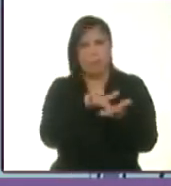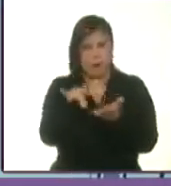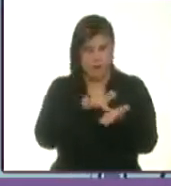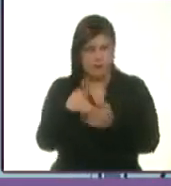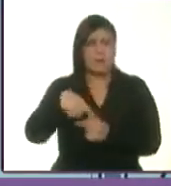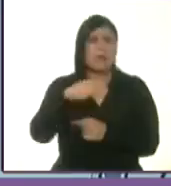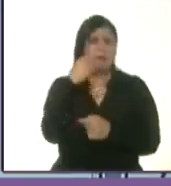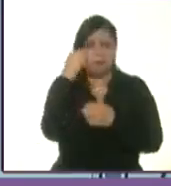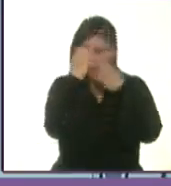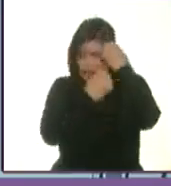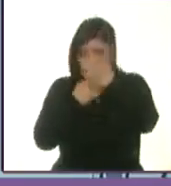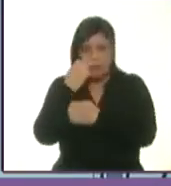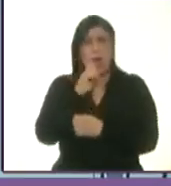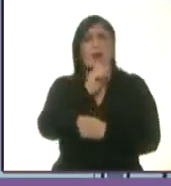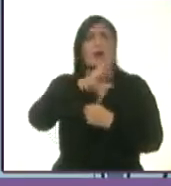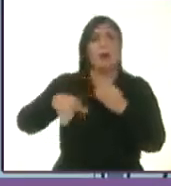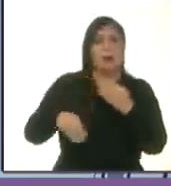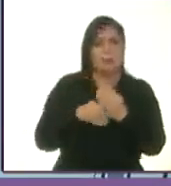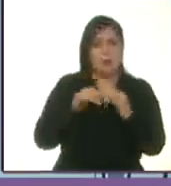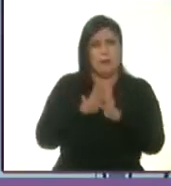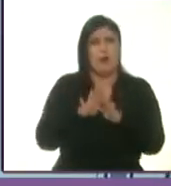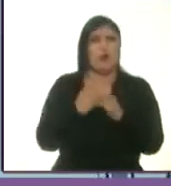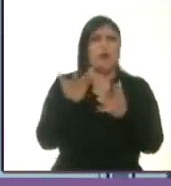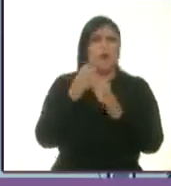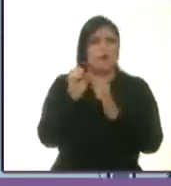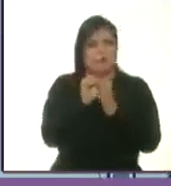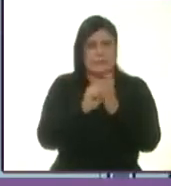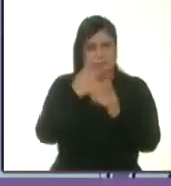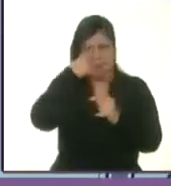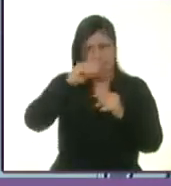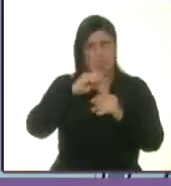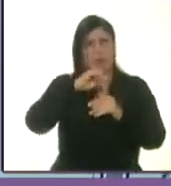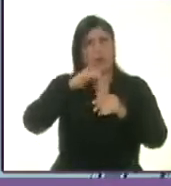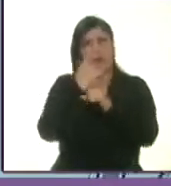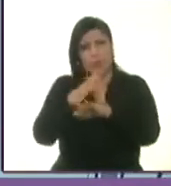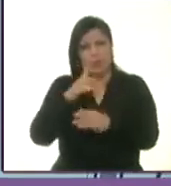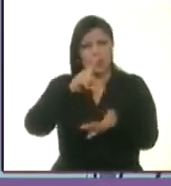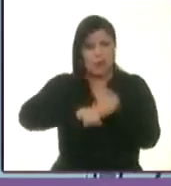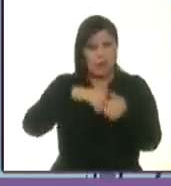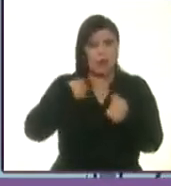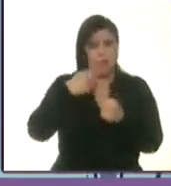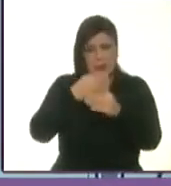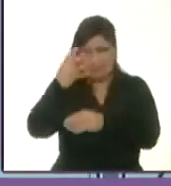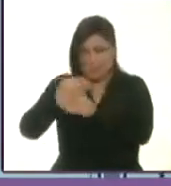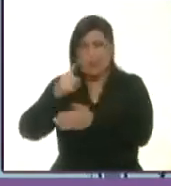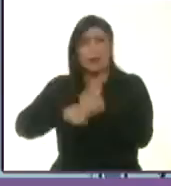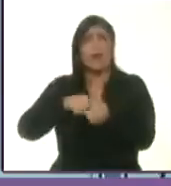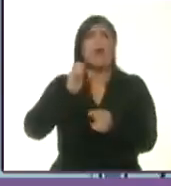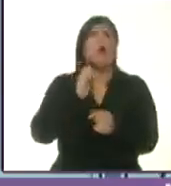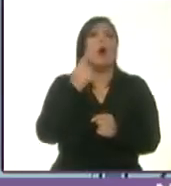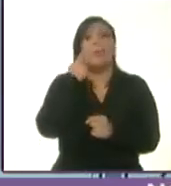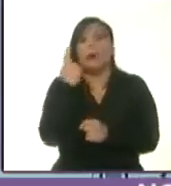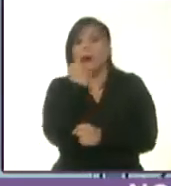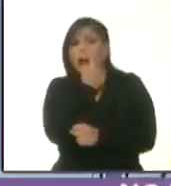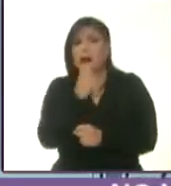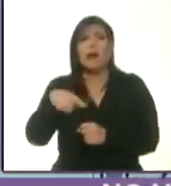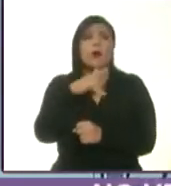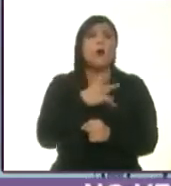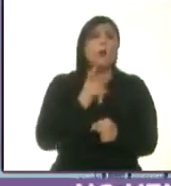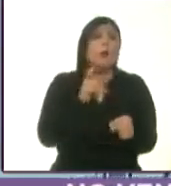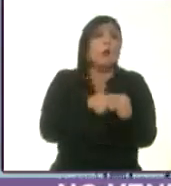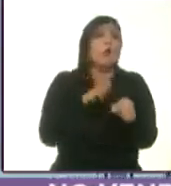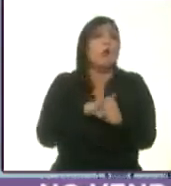revisarlos y vamos a incluirlos en una base de datos que certifique que no es en base a su afiliación política o partidista